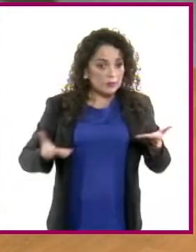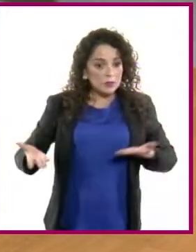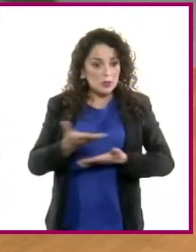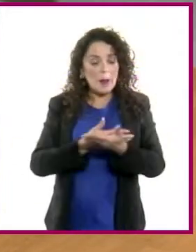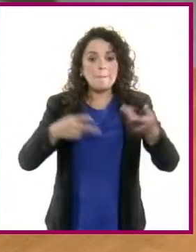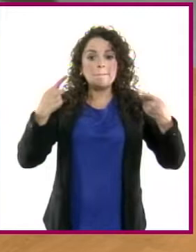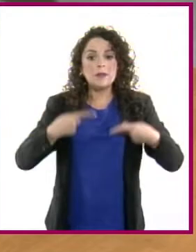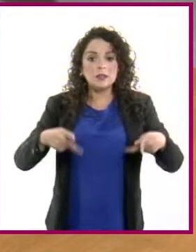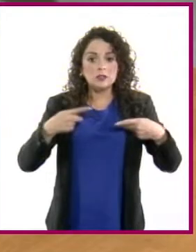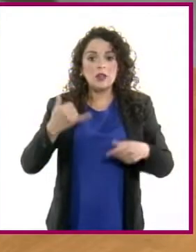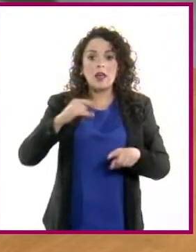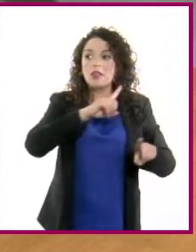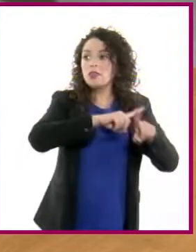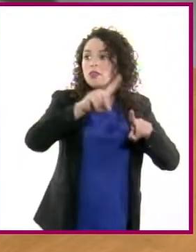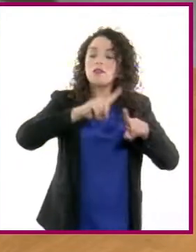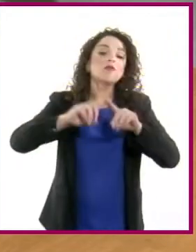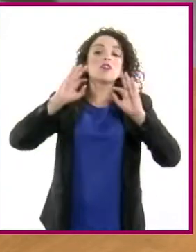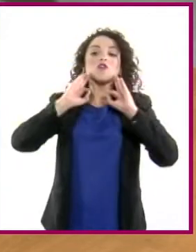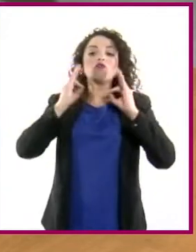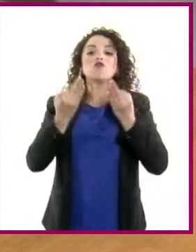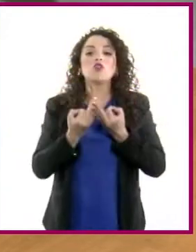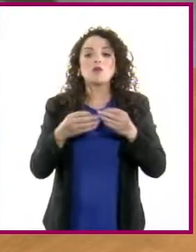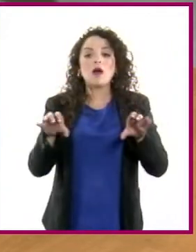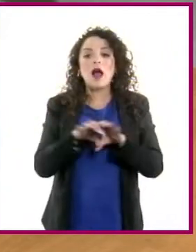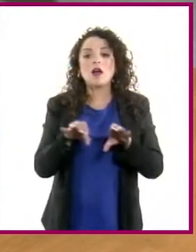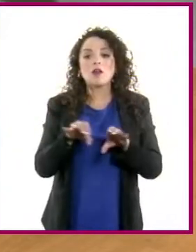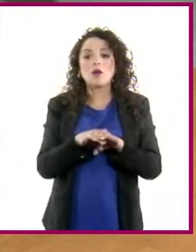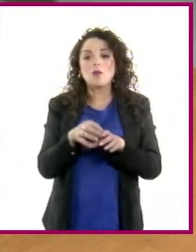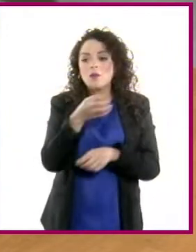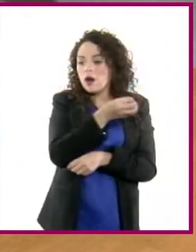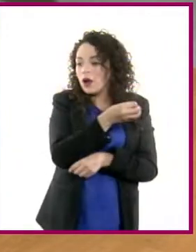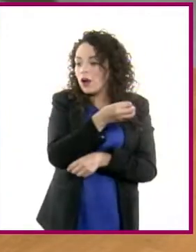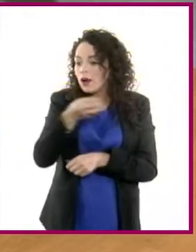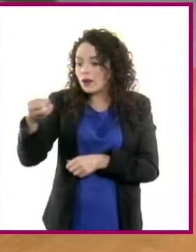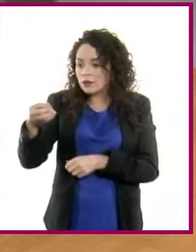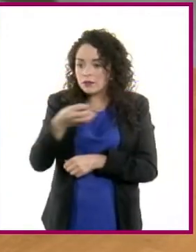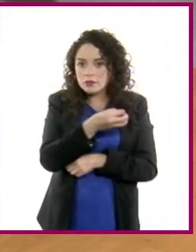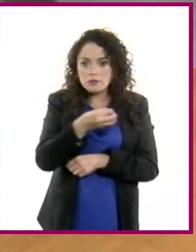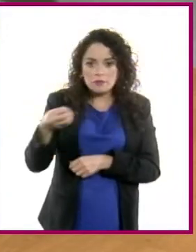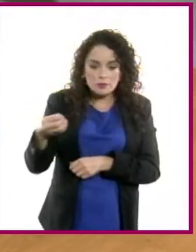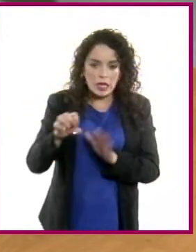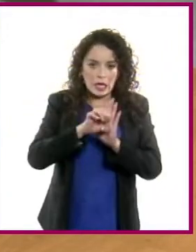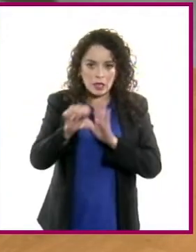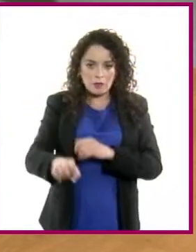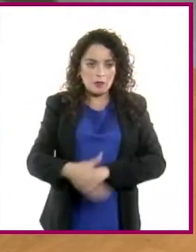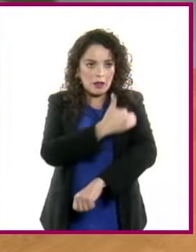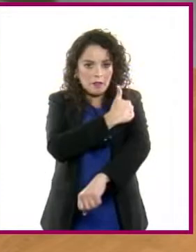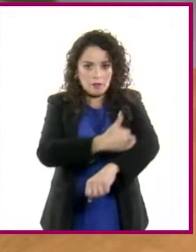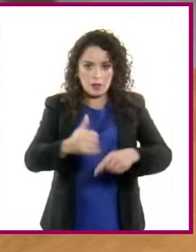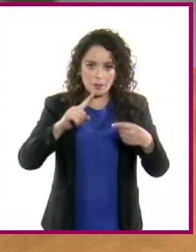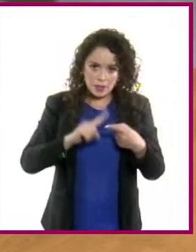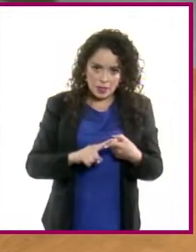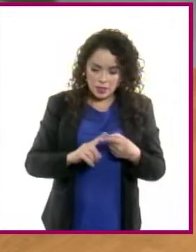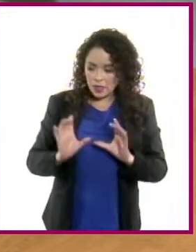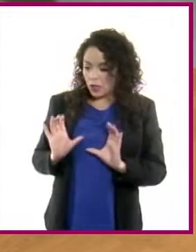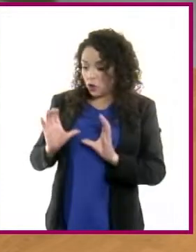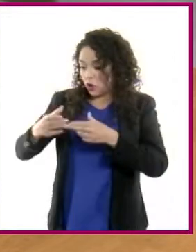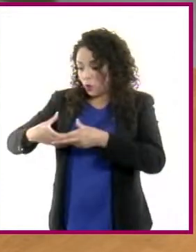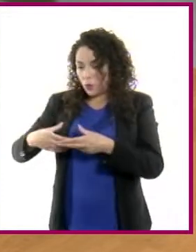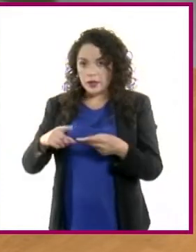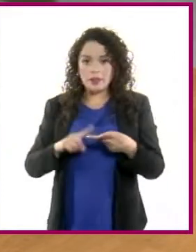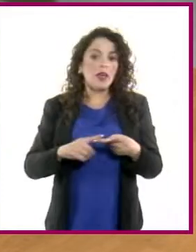entre las distintas formas en las que ellas se organizan. Las familias, las comunidades,